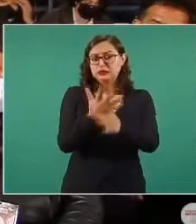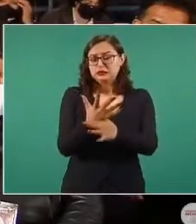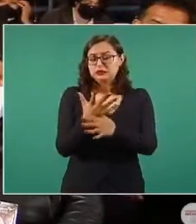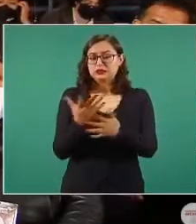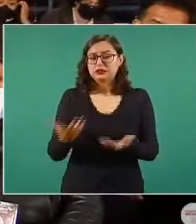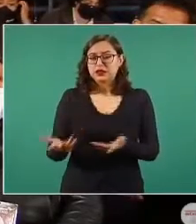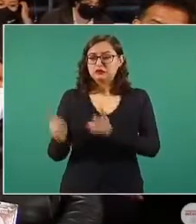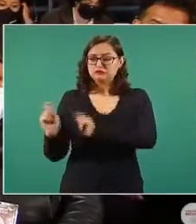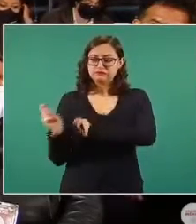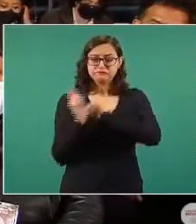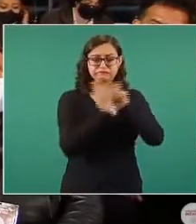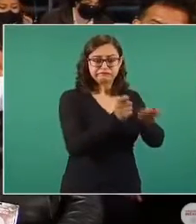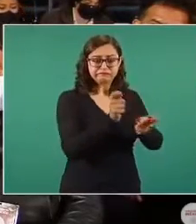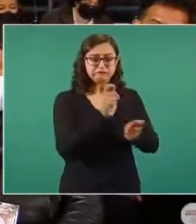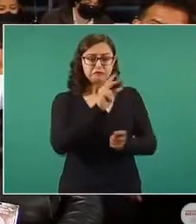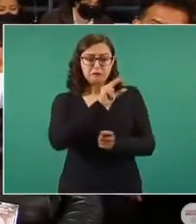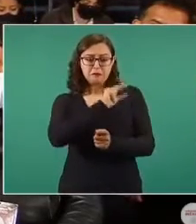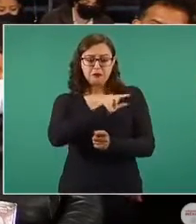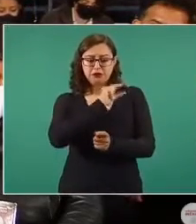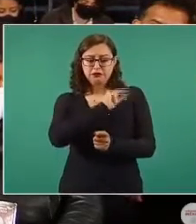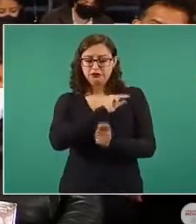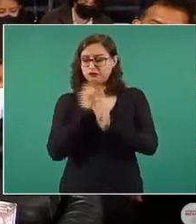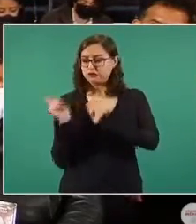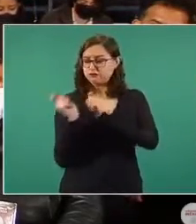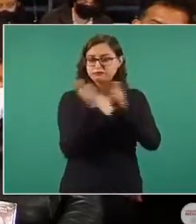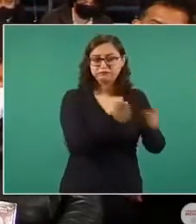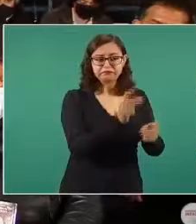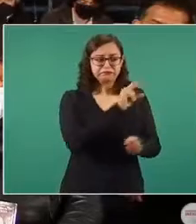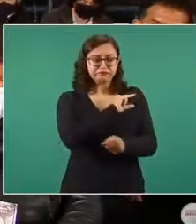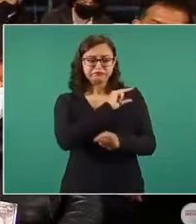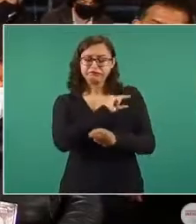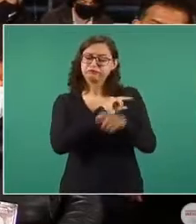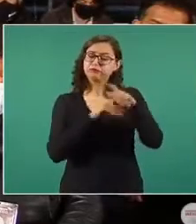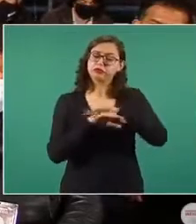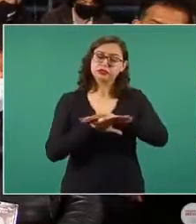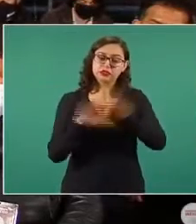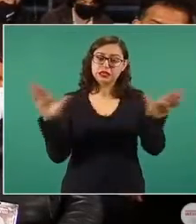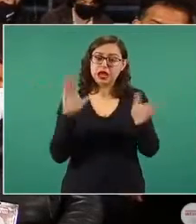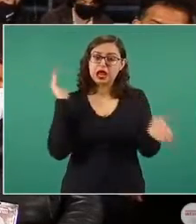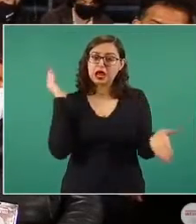he estado viendo que todavía está